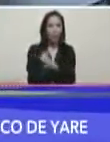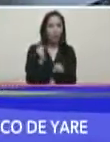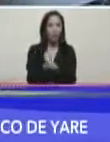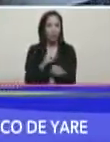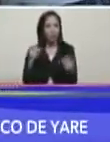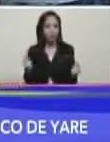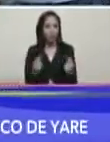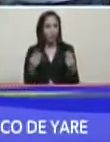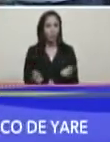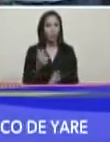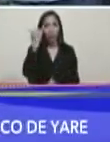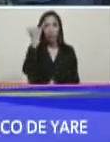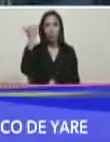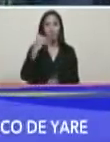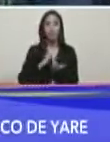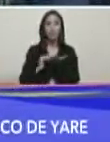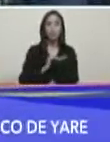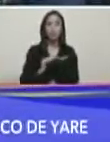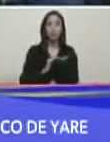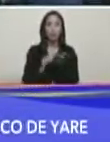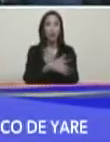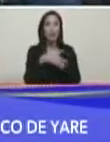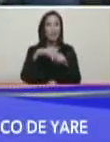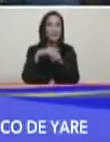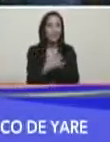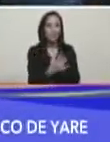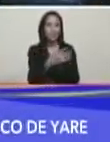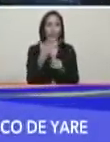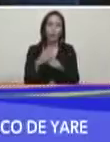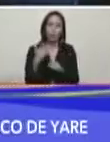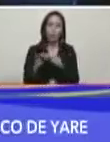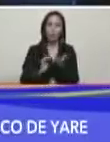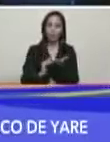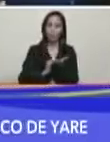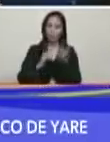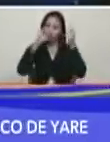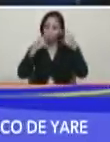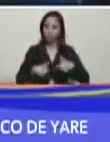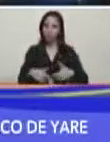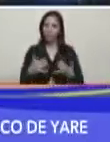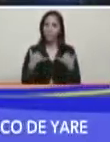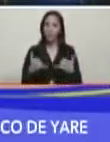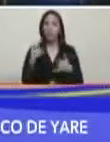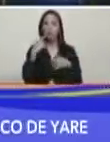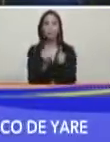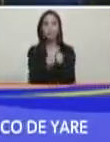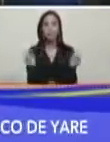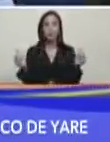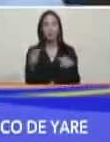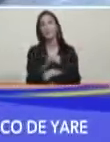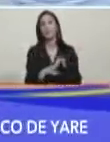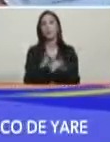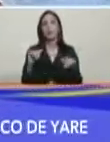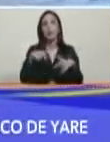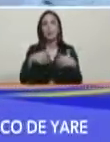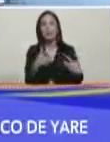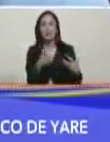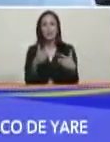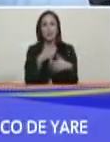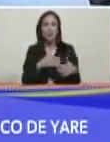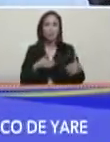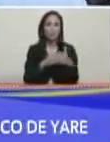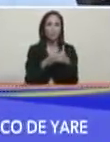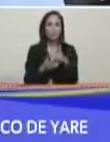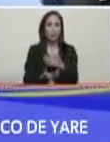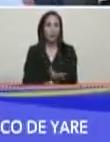propia, podemos resolver todos los problemas con nuestras manos, está en nuestras manos ser independientes. Esta guerra que ustedes han librado aquí